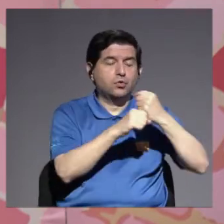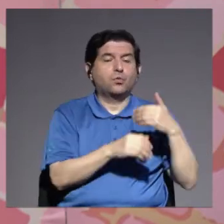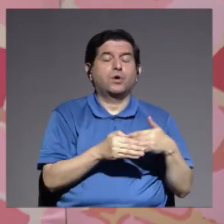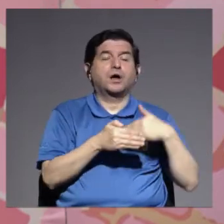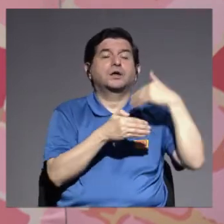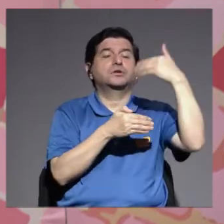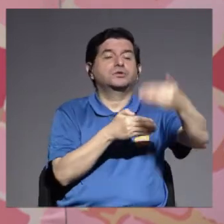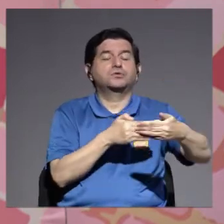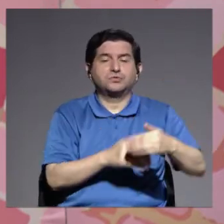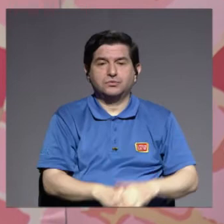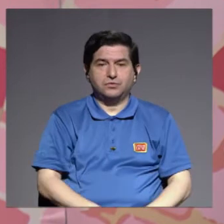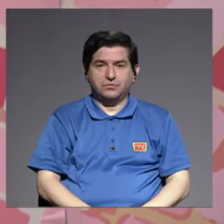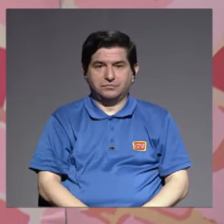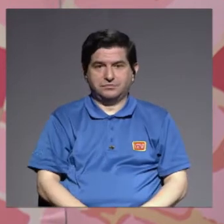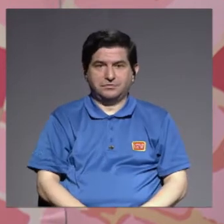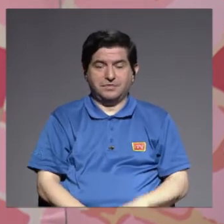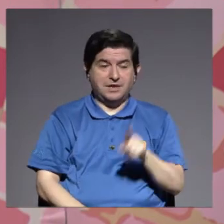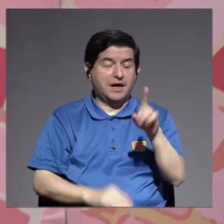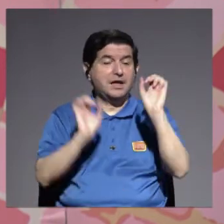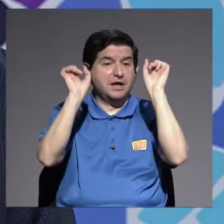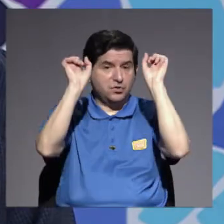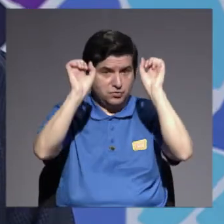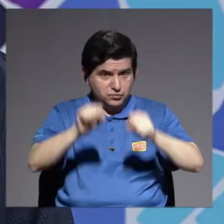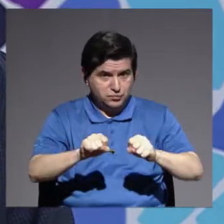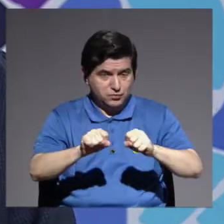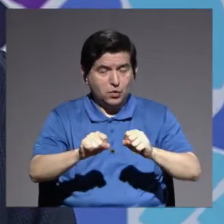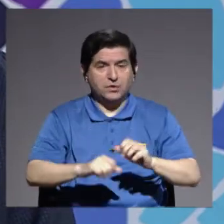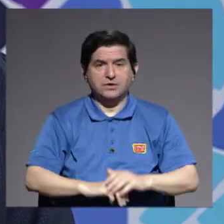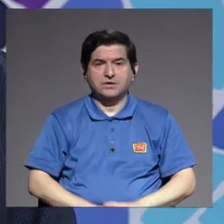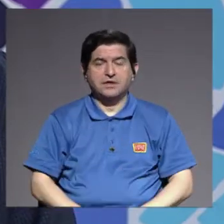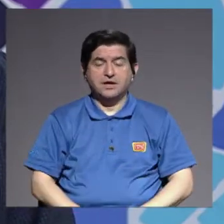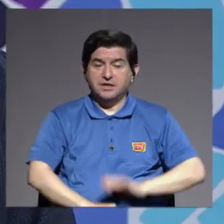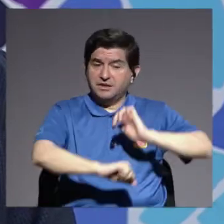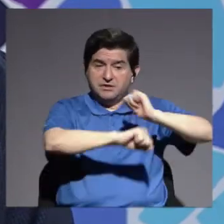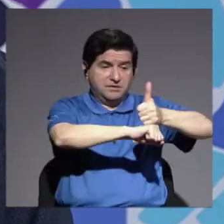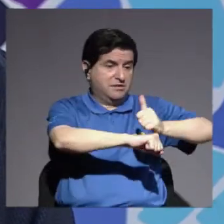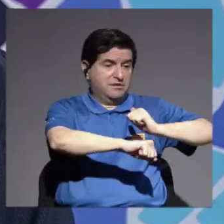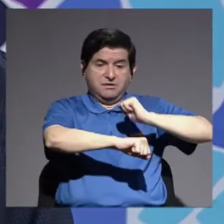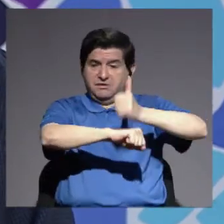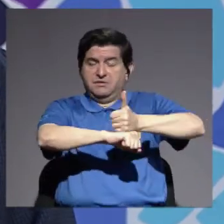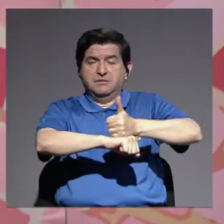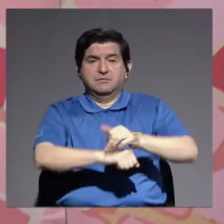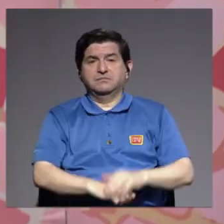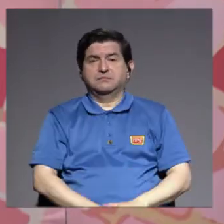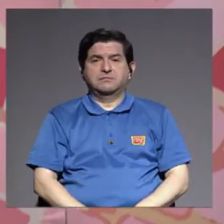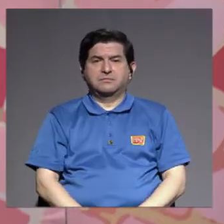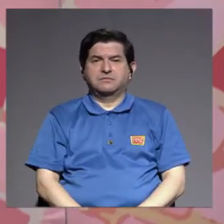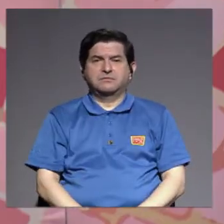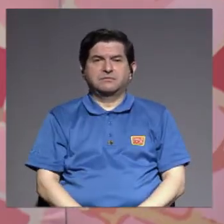en que tienen por delante para poder determinar